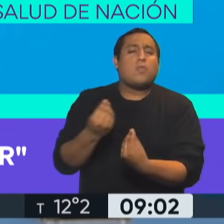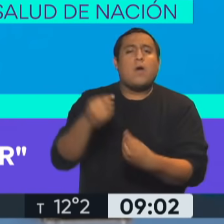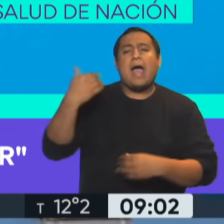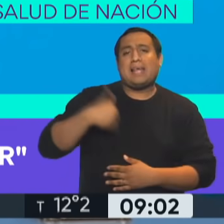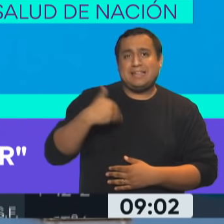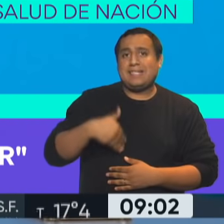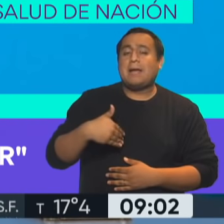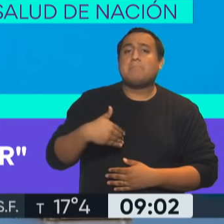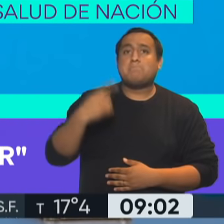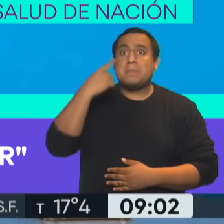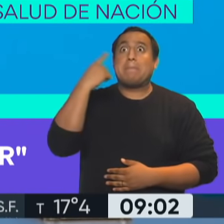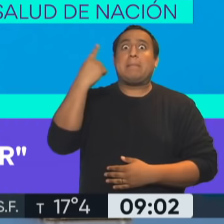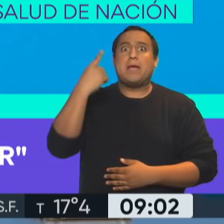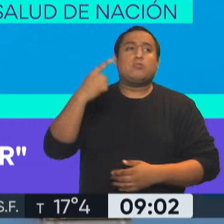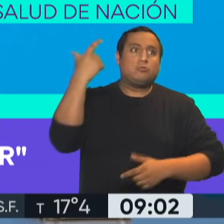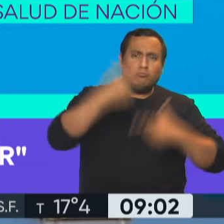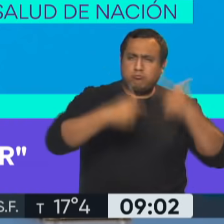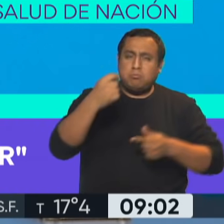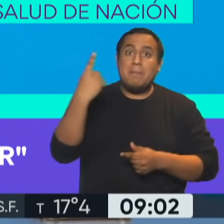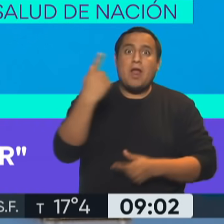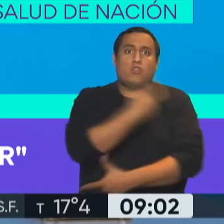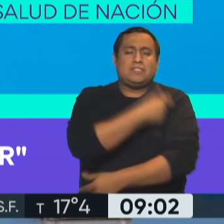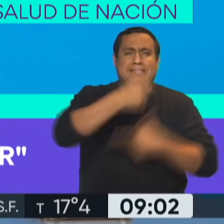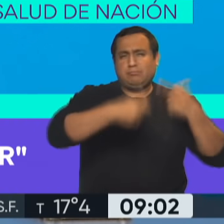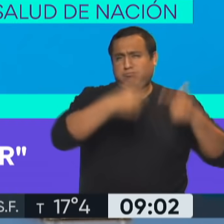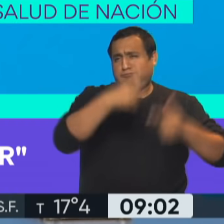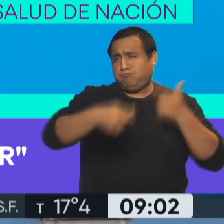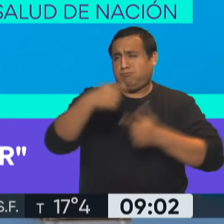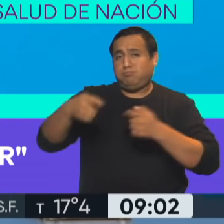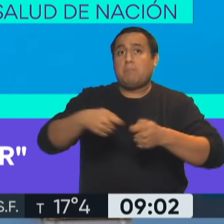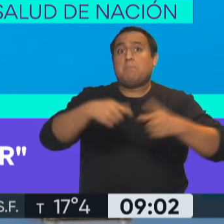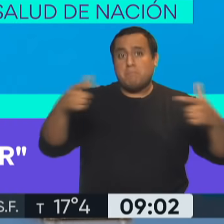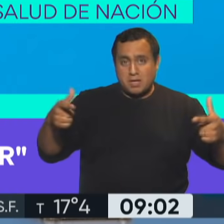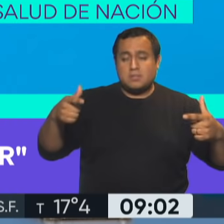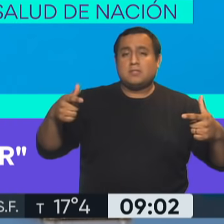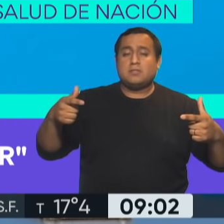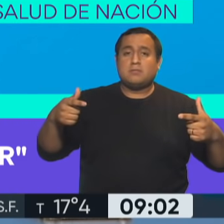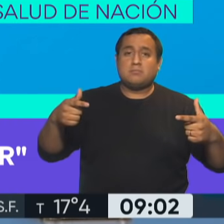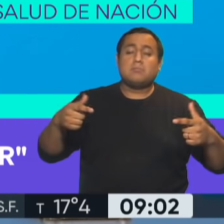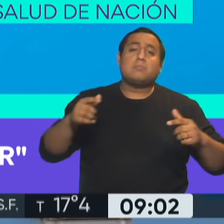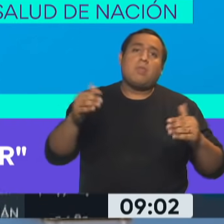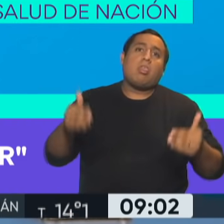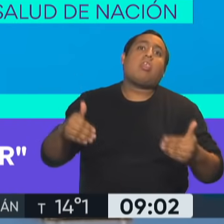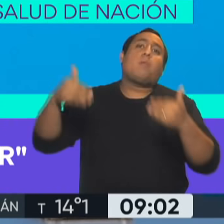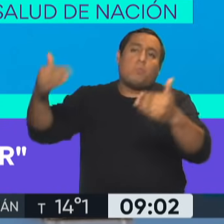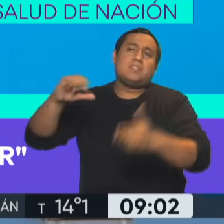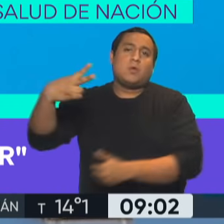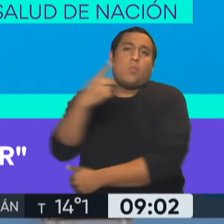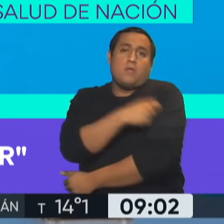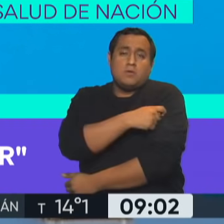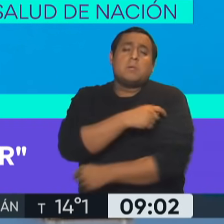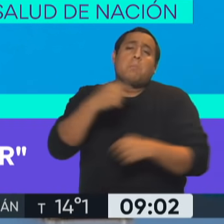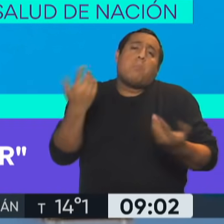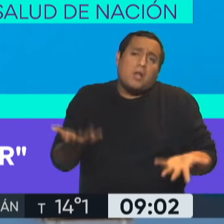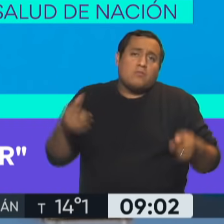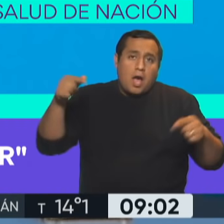digamos, priorizó la primera dosis en la población y extendió el intervalo, por lo tanto, ese es el motivo por el cual en este momento estamos